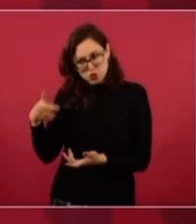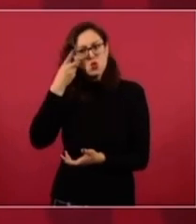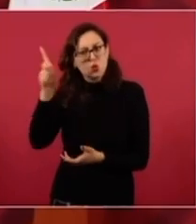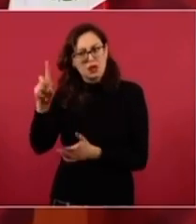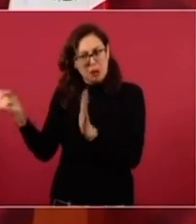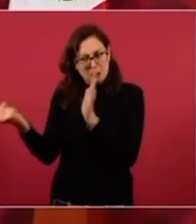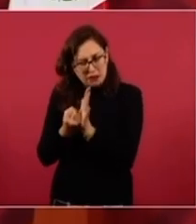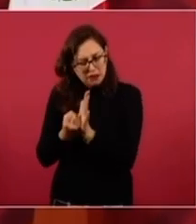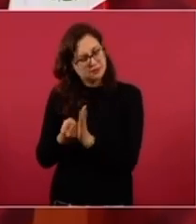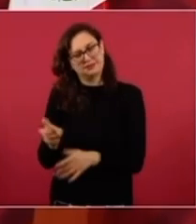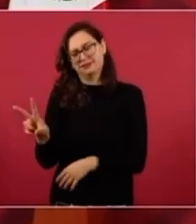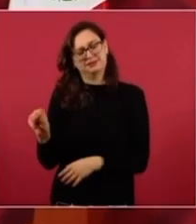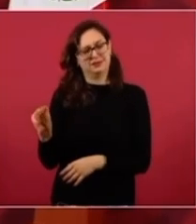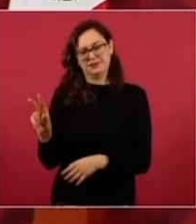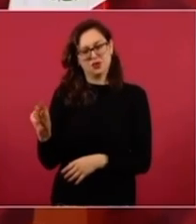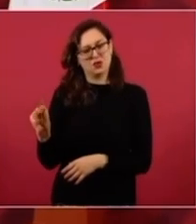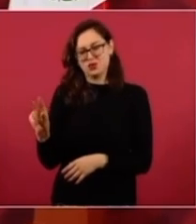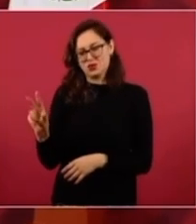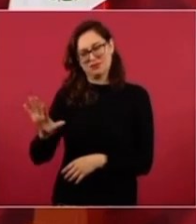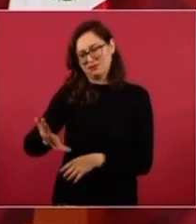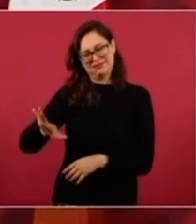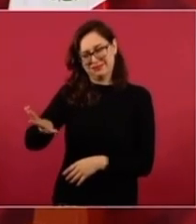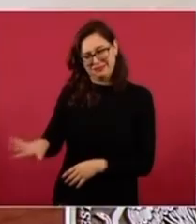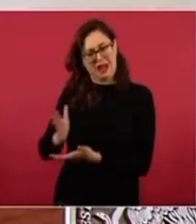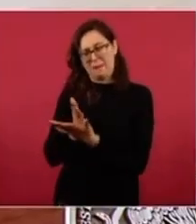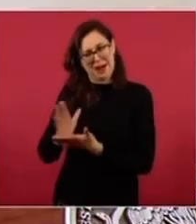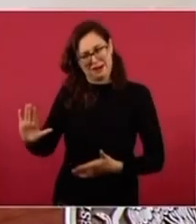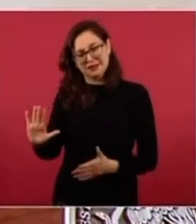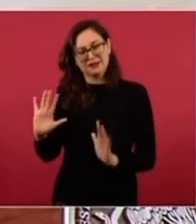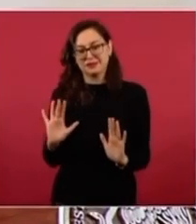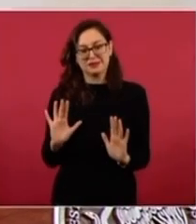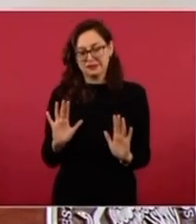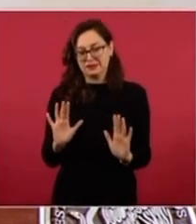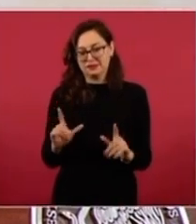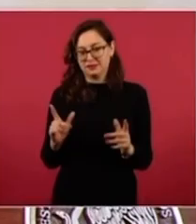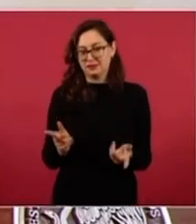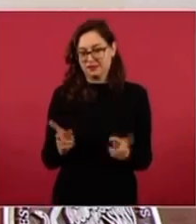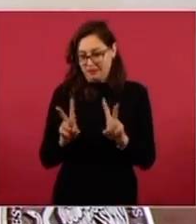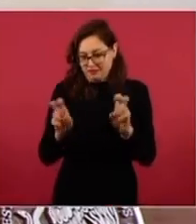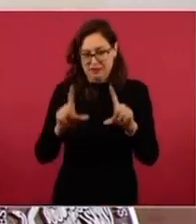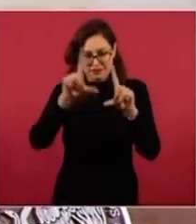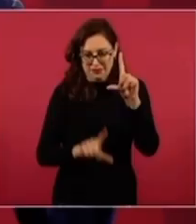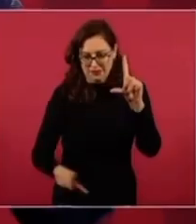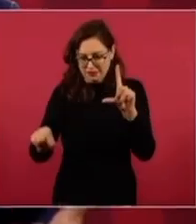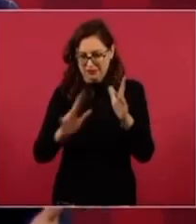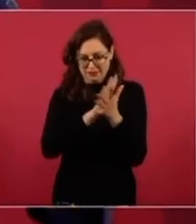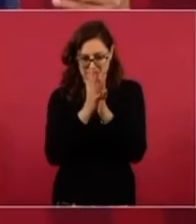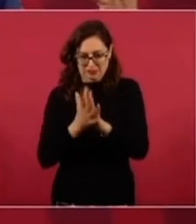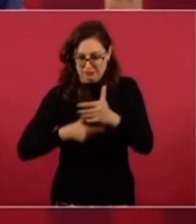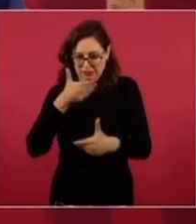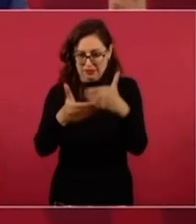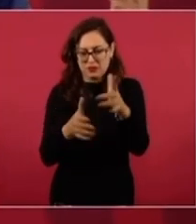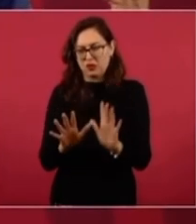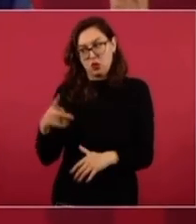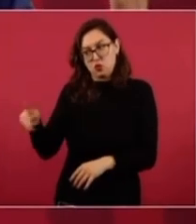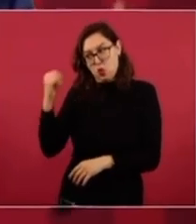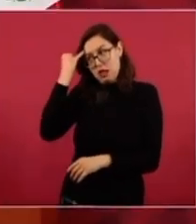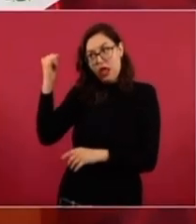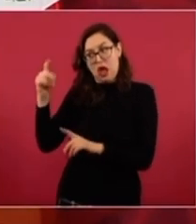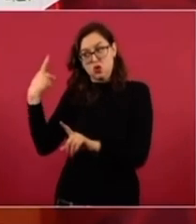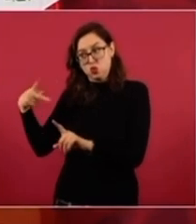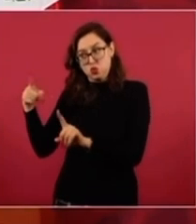dañar, afectar un movimiento de transformación, nada más por sus ideales, sus pensamientos,